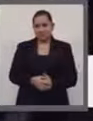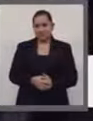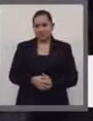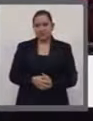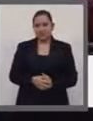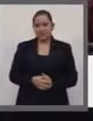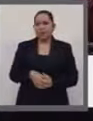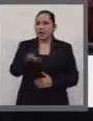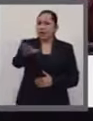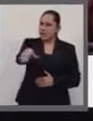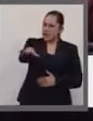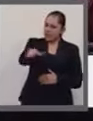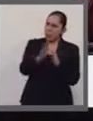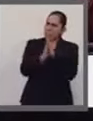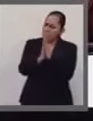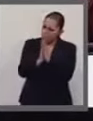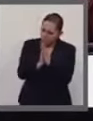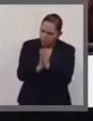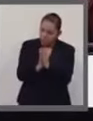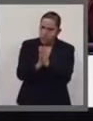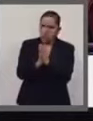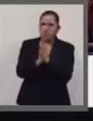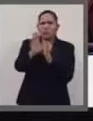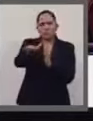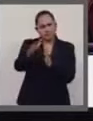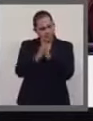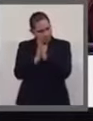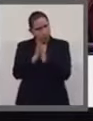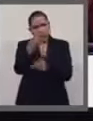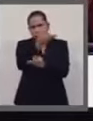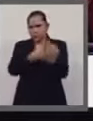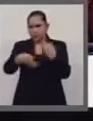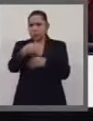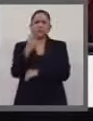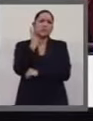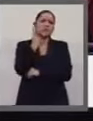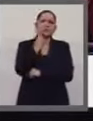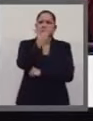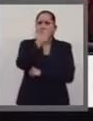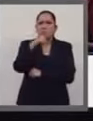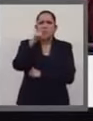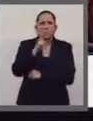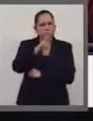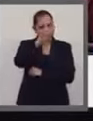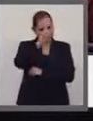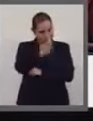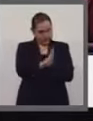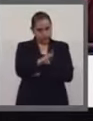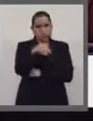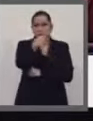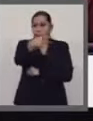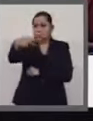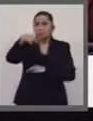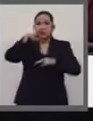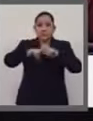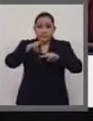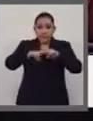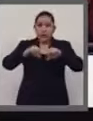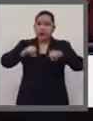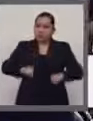Con todo respeto, llamo a las diputadas y diputados a ubicarse en su curul